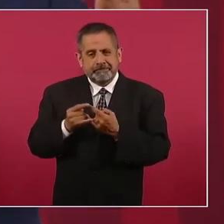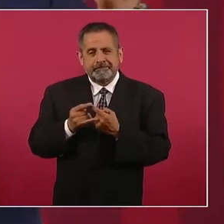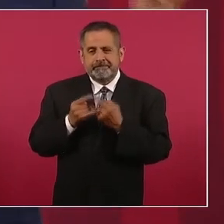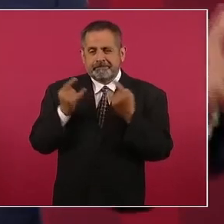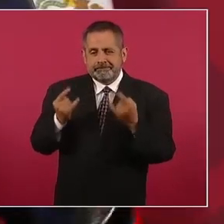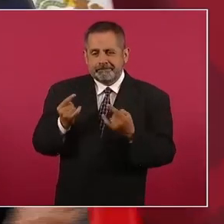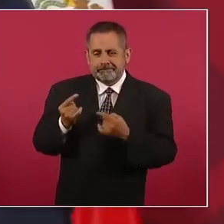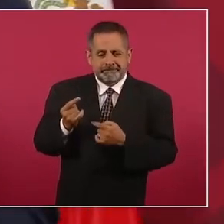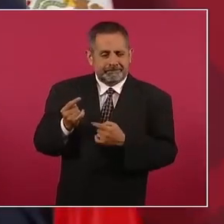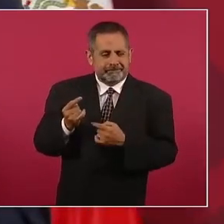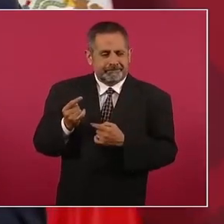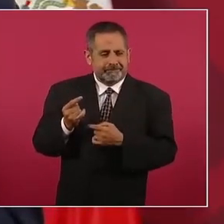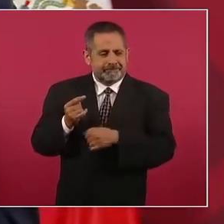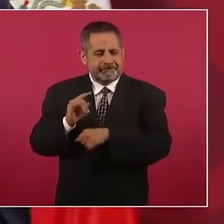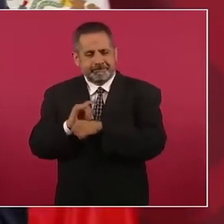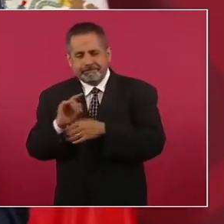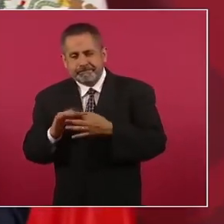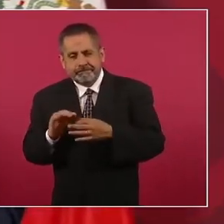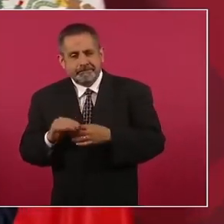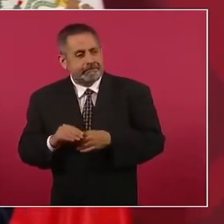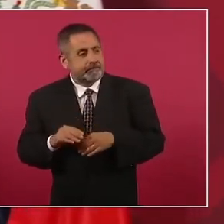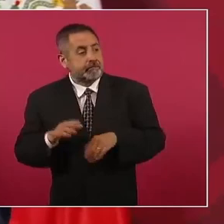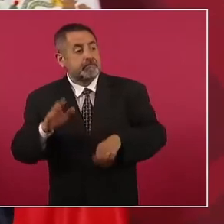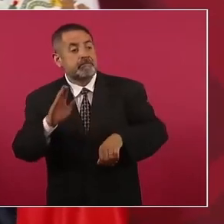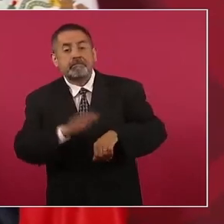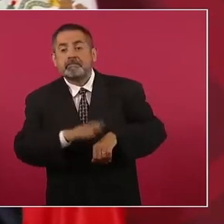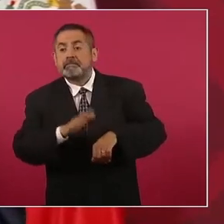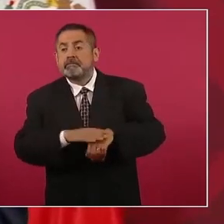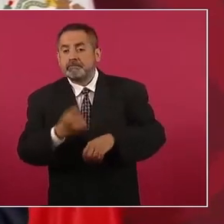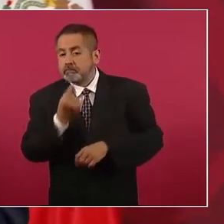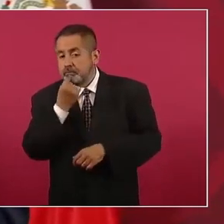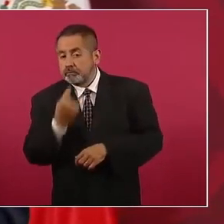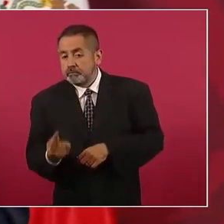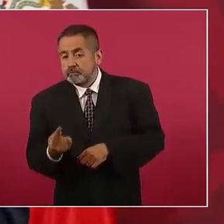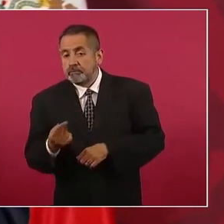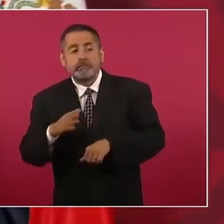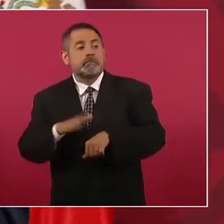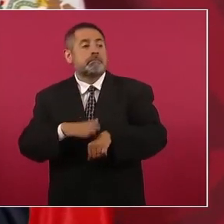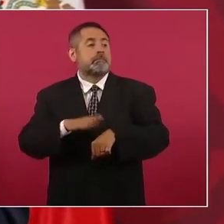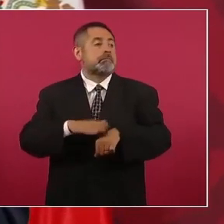advirtió de que el rey iba desnudo.